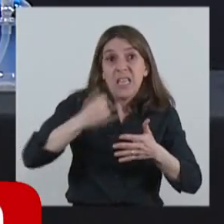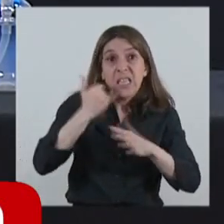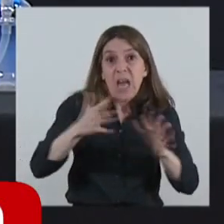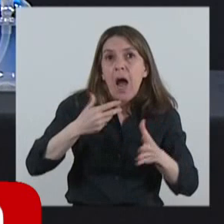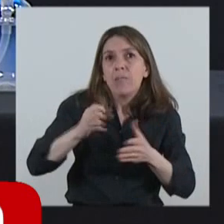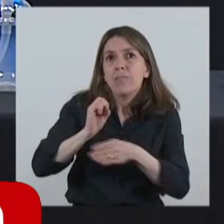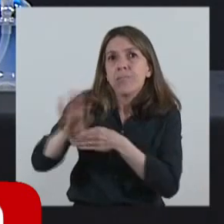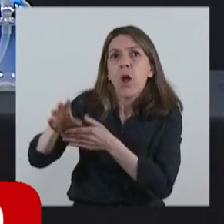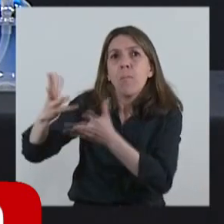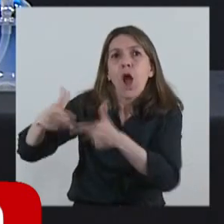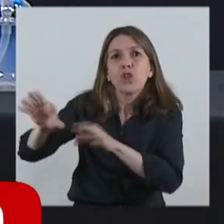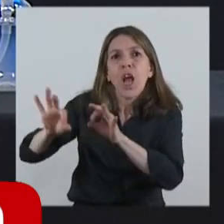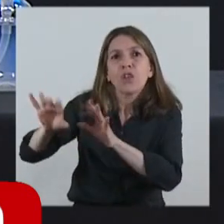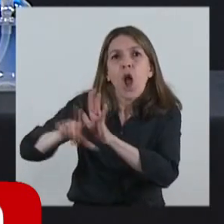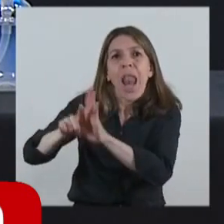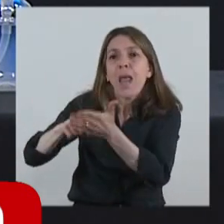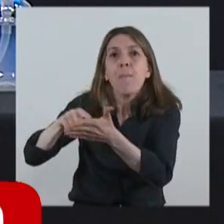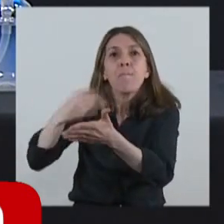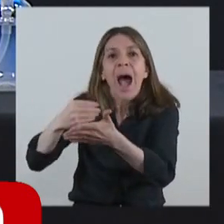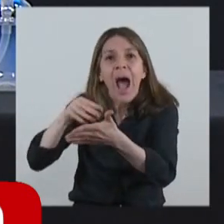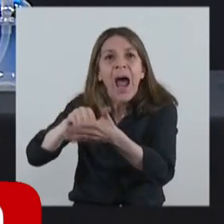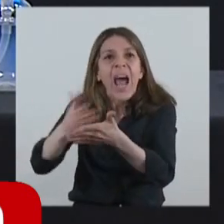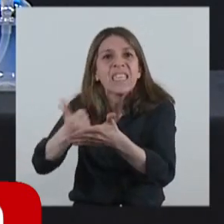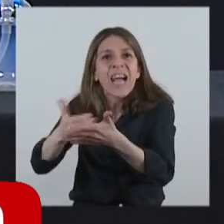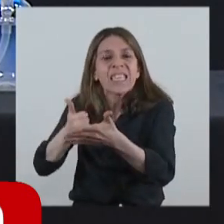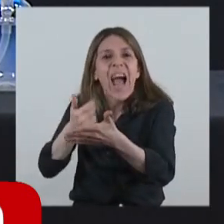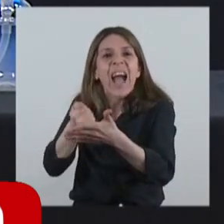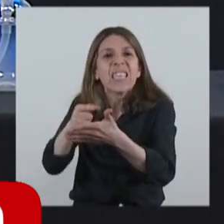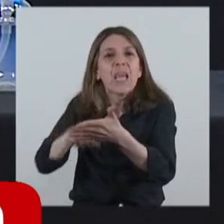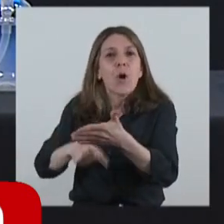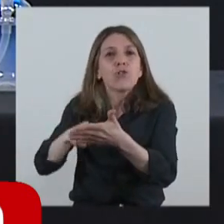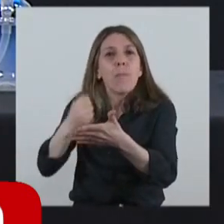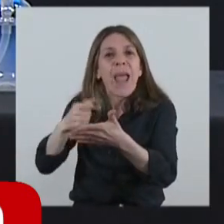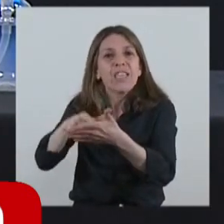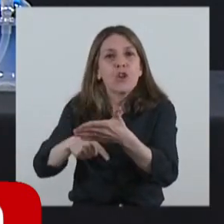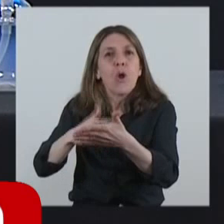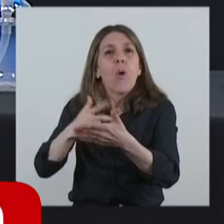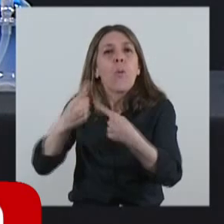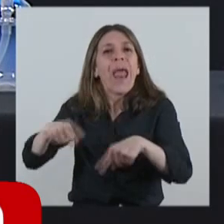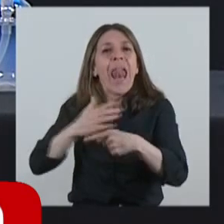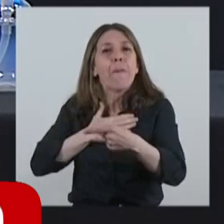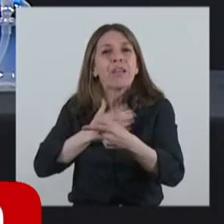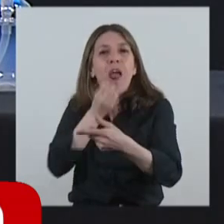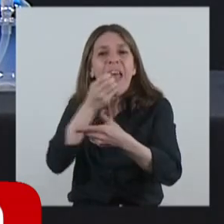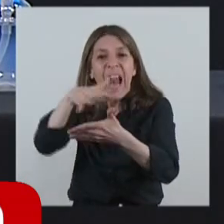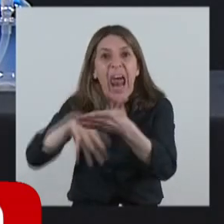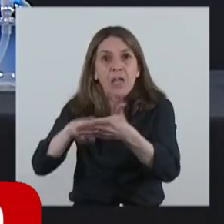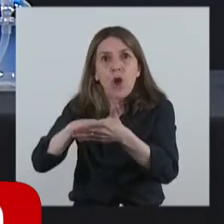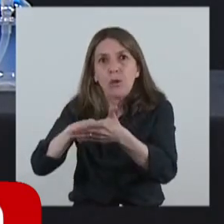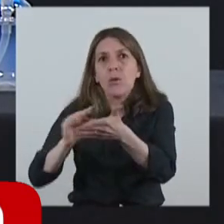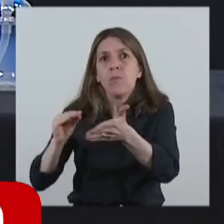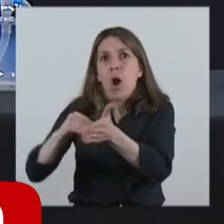proyecto de ley para desgravar de bienes personales a los activos en pesos, la porción que aún hoy en día